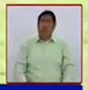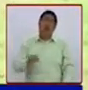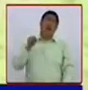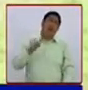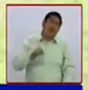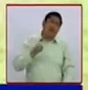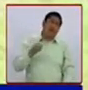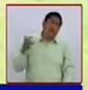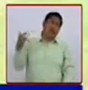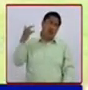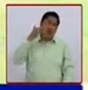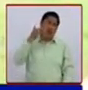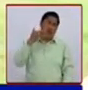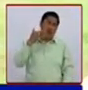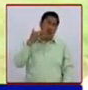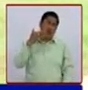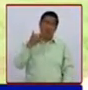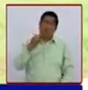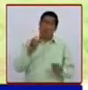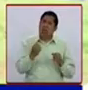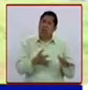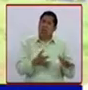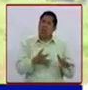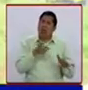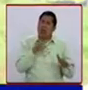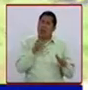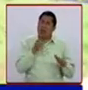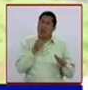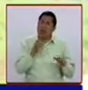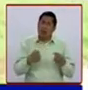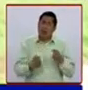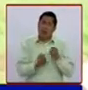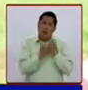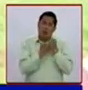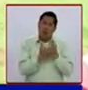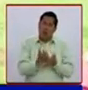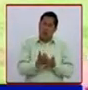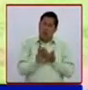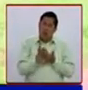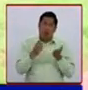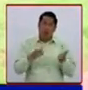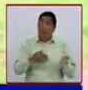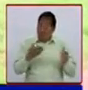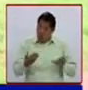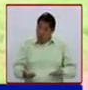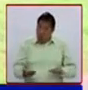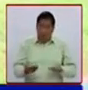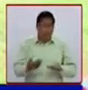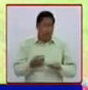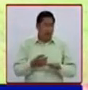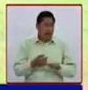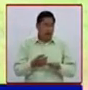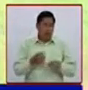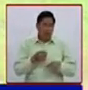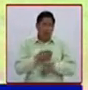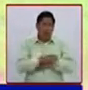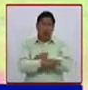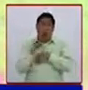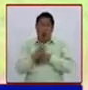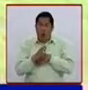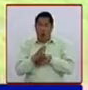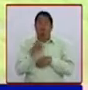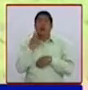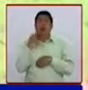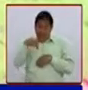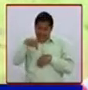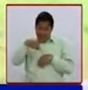Sí, aquí estamos en el Alto, muy desabandonados, no hay quien se preocupe, tantas cosas pasan aquí, muertes, asaltos, hasta en las noches.